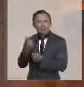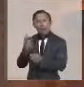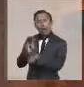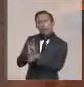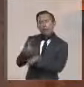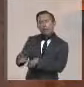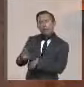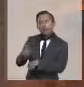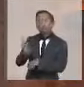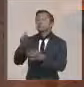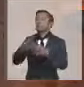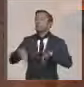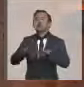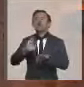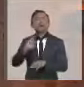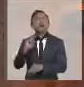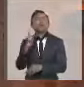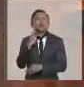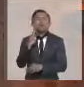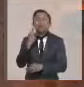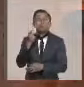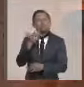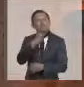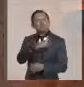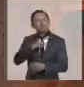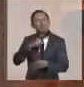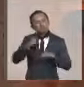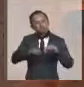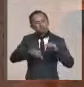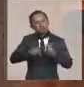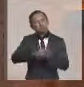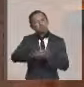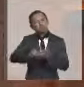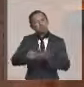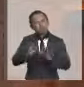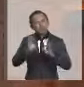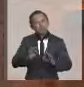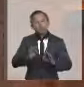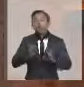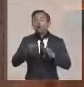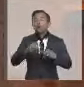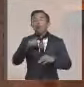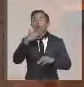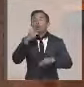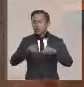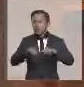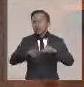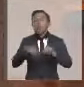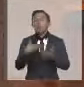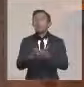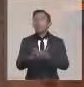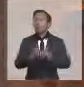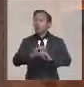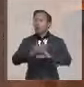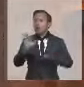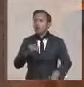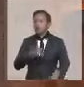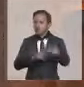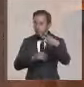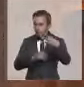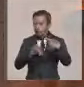a la política y, por supuesto, atacar la corrupción. Déjame hablarte de tres propuestas claras. Primero, voy a